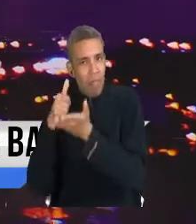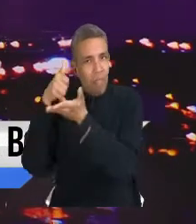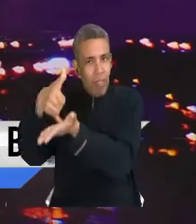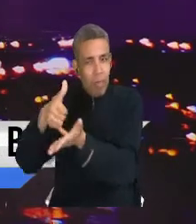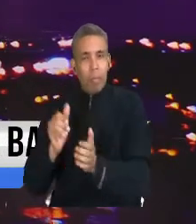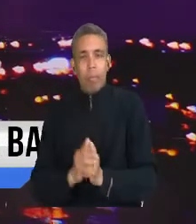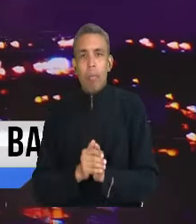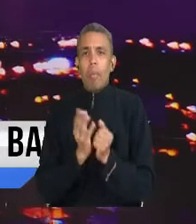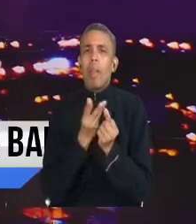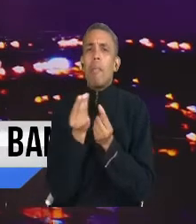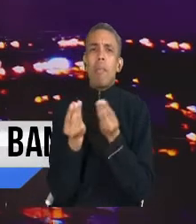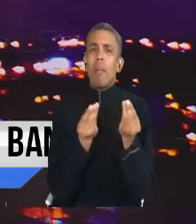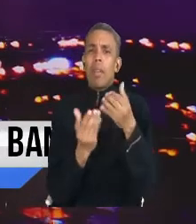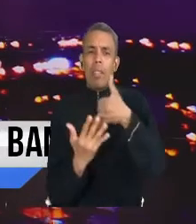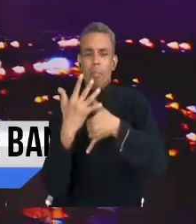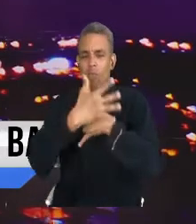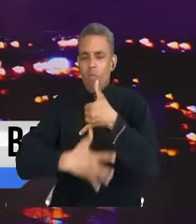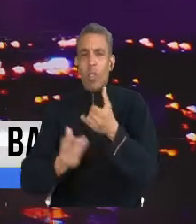Boyacá,